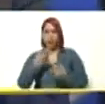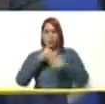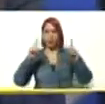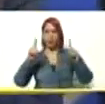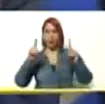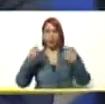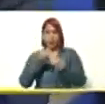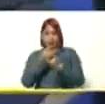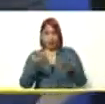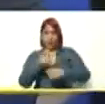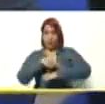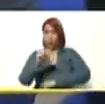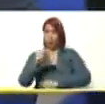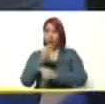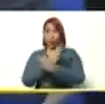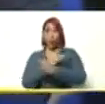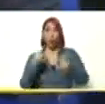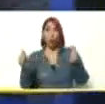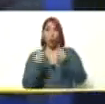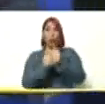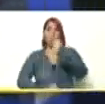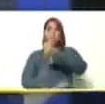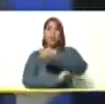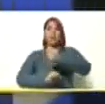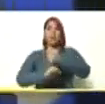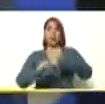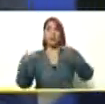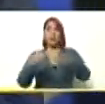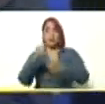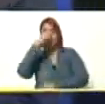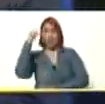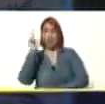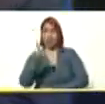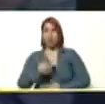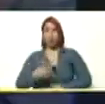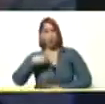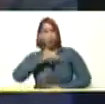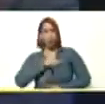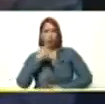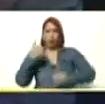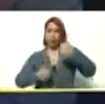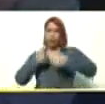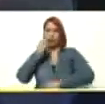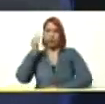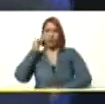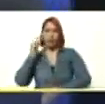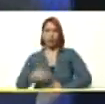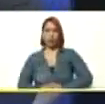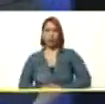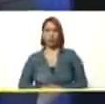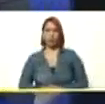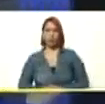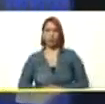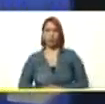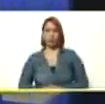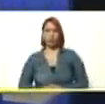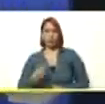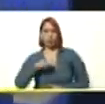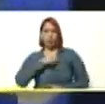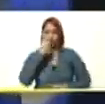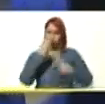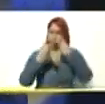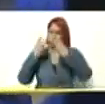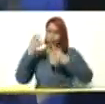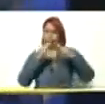Y en esos momentos que usted se jugó con las bases del partido... Nosotros como candidatos, precandidatos, estuvimos casa por